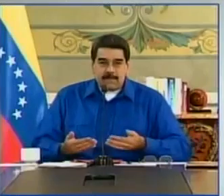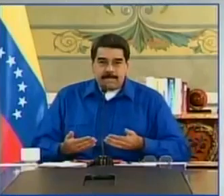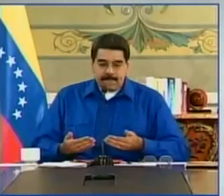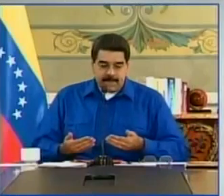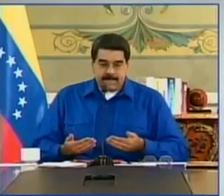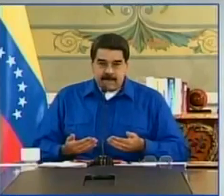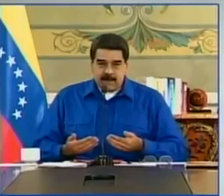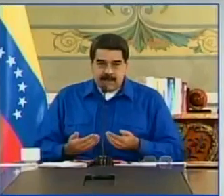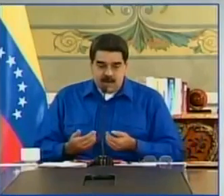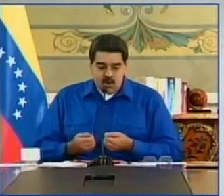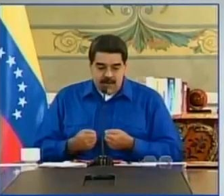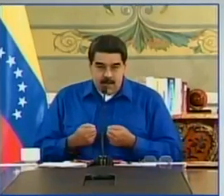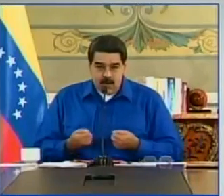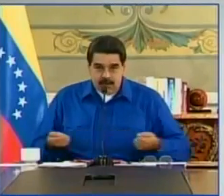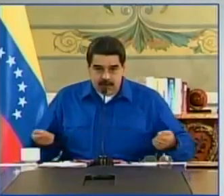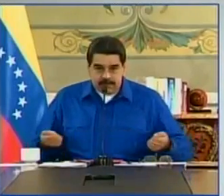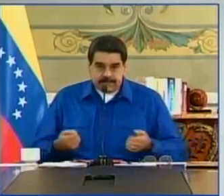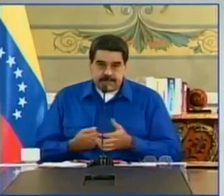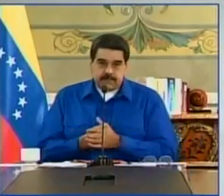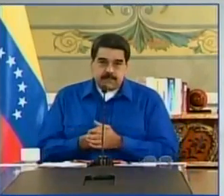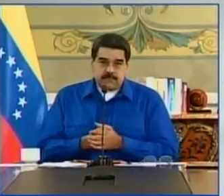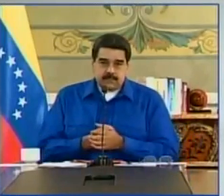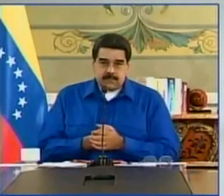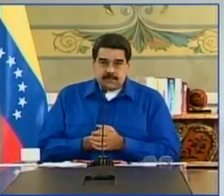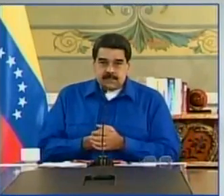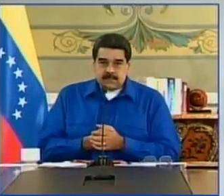trabajo, gente con amor.